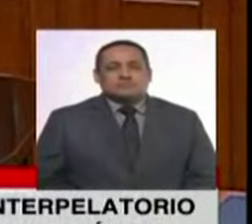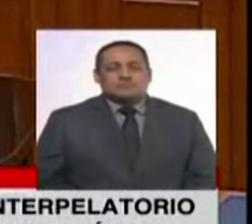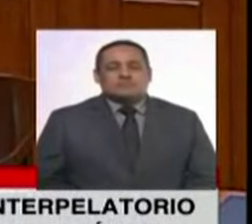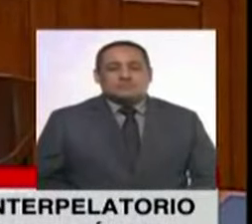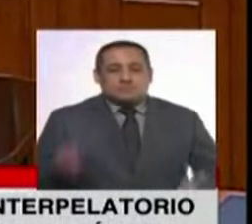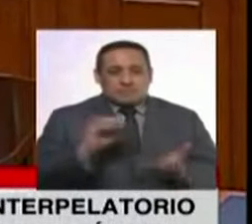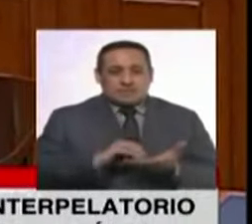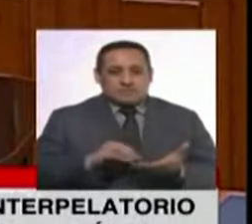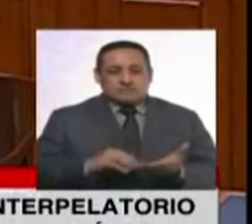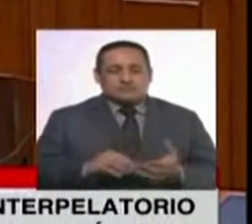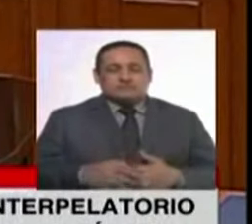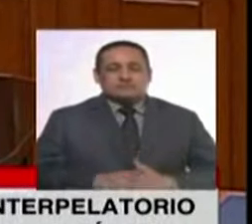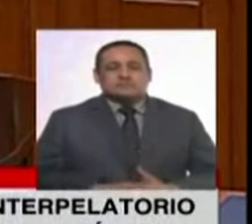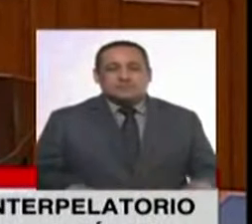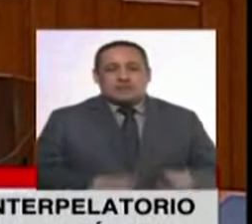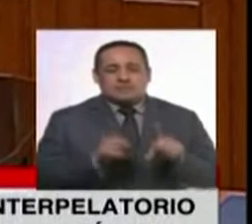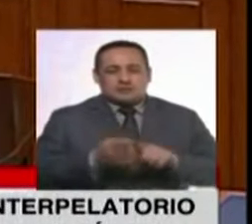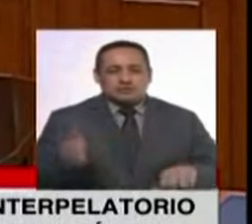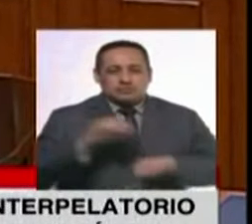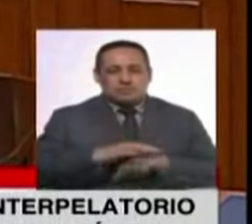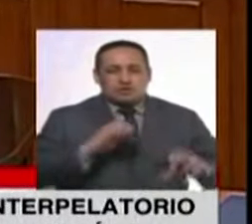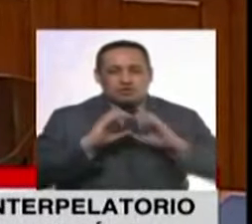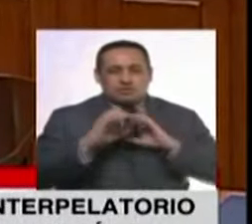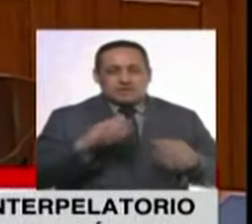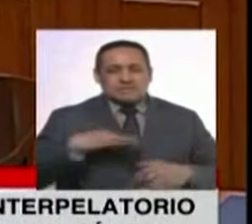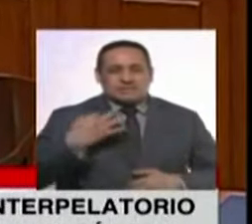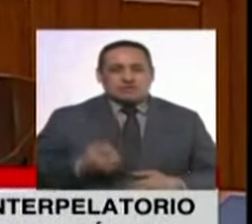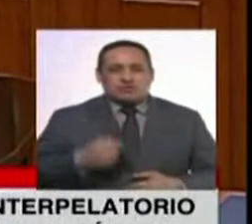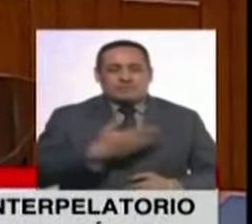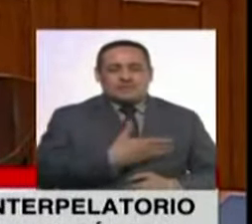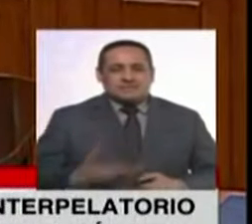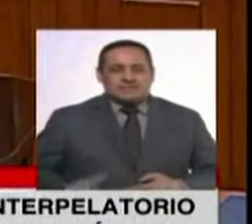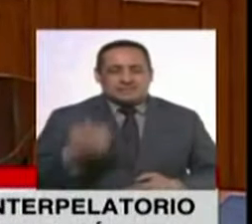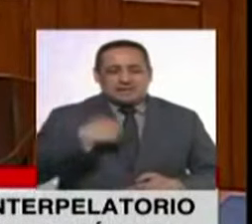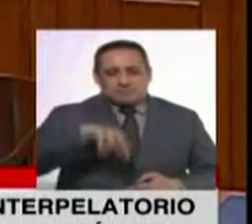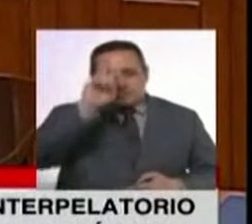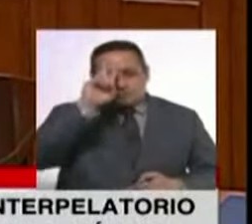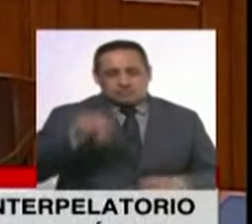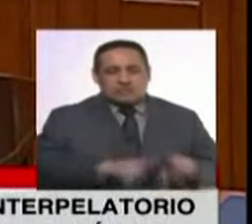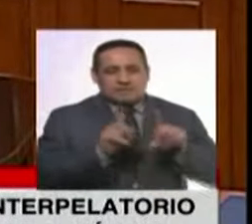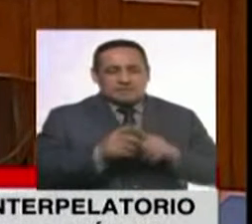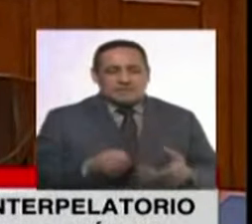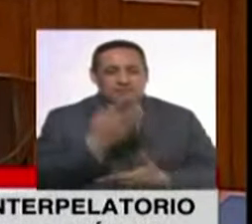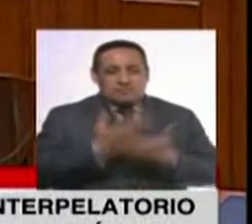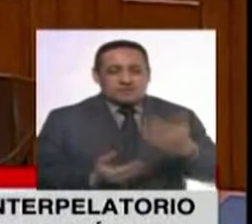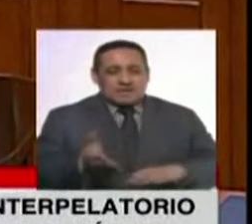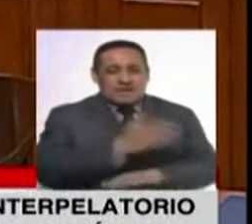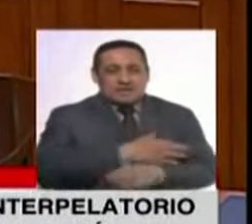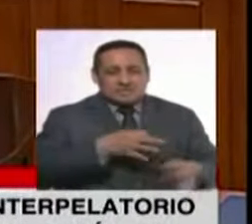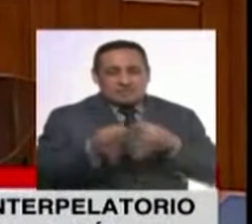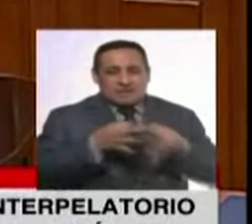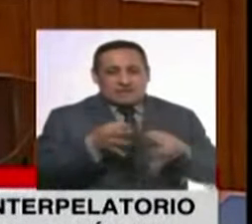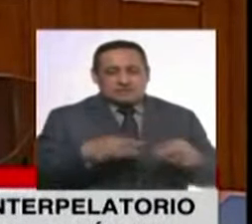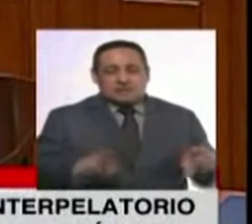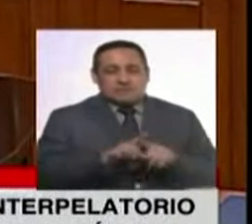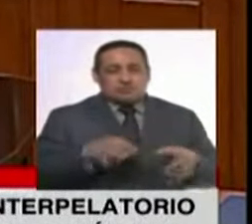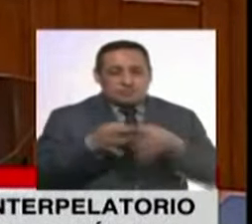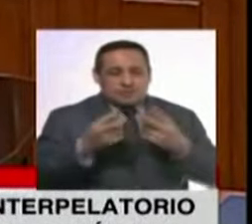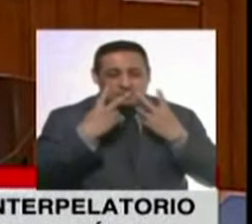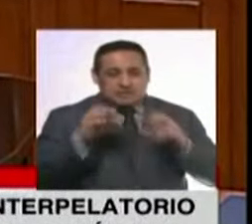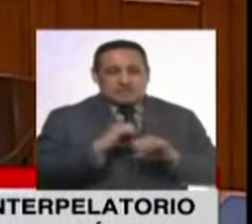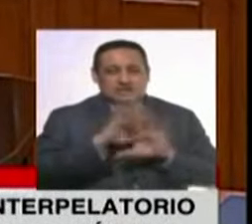por otro lado respecto de la comunicación al señor presidente de la república de la información antes y escrita debo